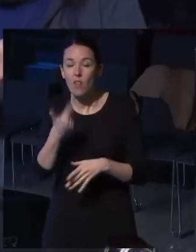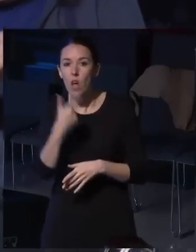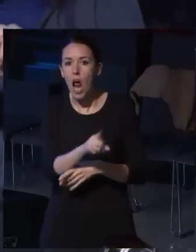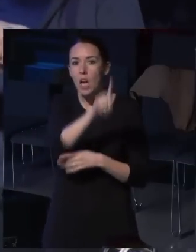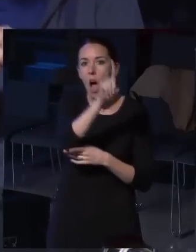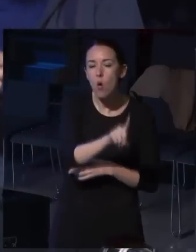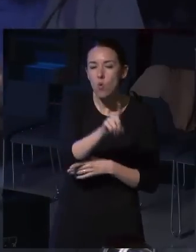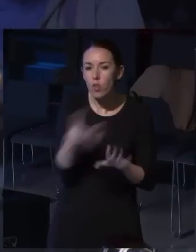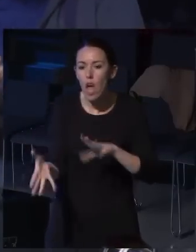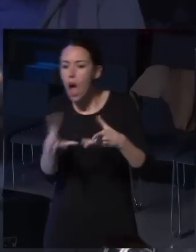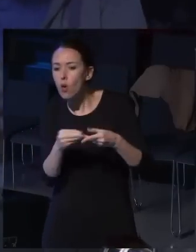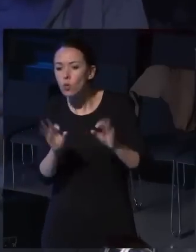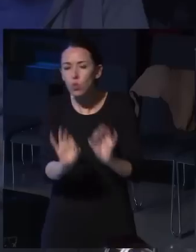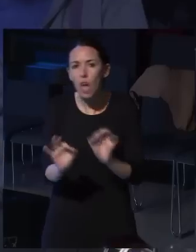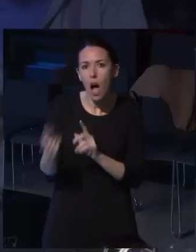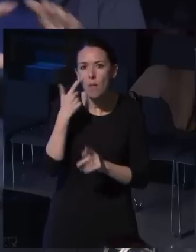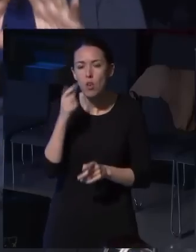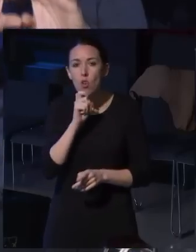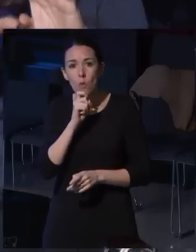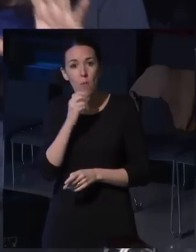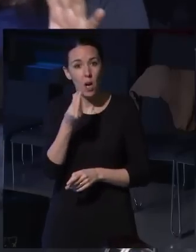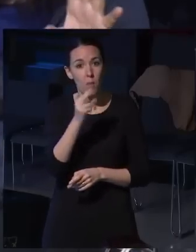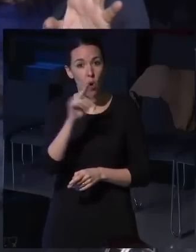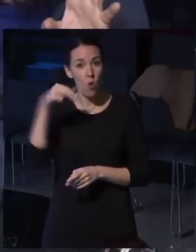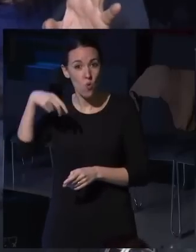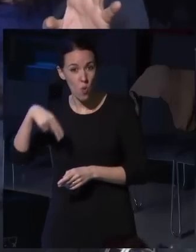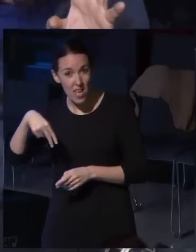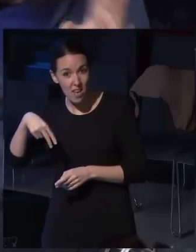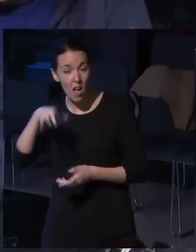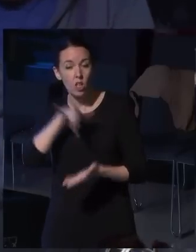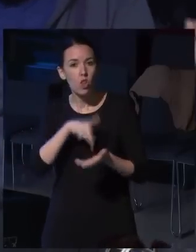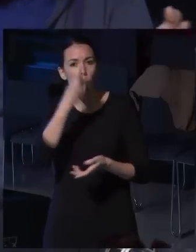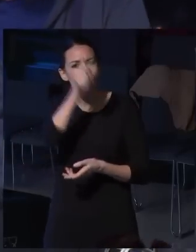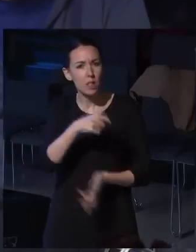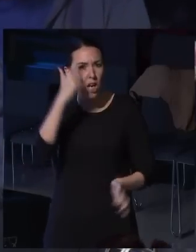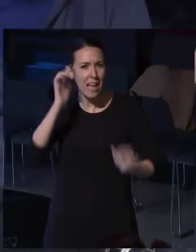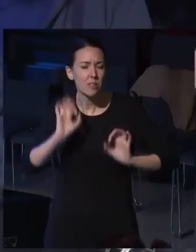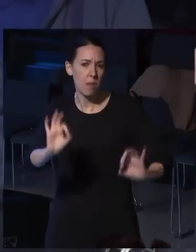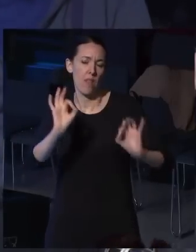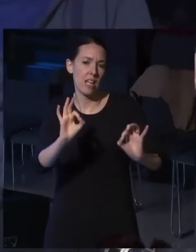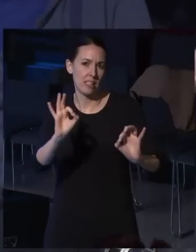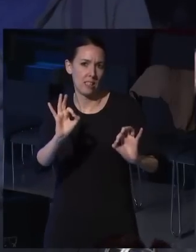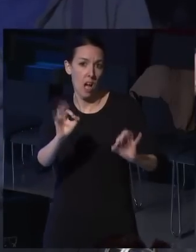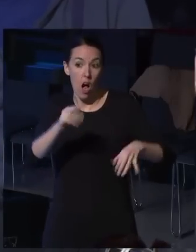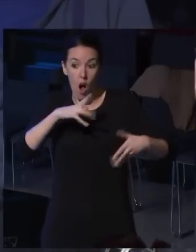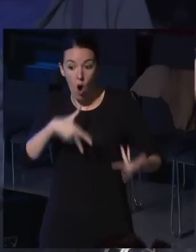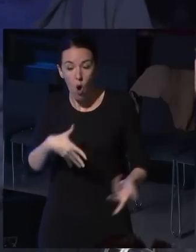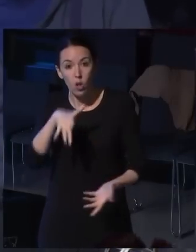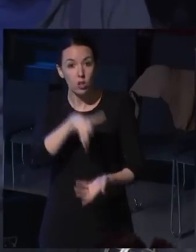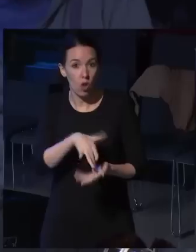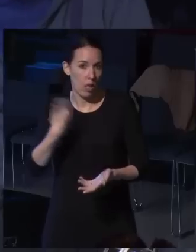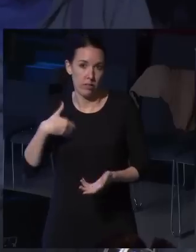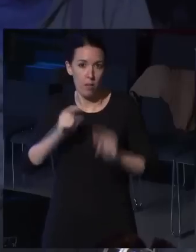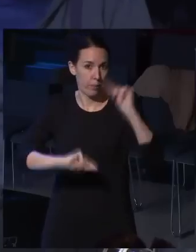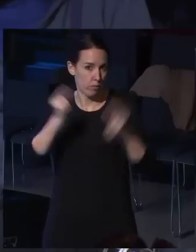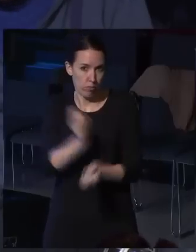1 y vamos, ajustamela. Por ejemplo, en los discos de Queen había un tipo que era especialista en ese tipo de cosas. Entonces hoy... ya por